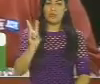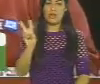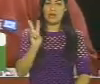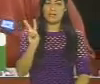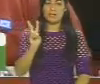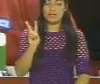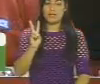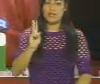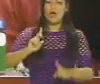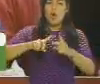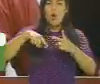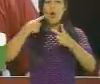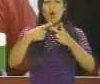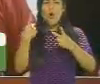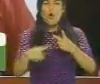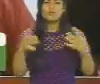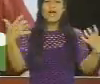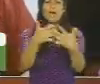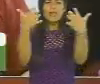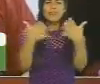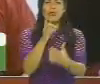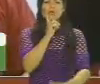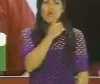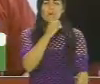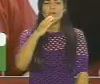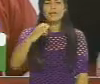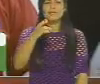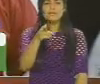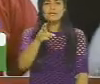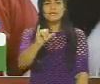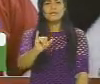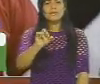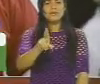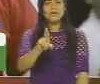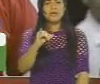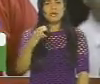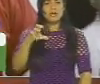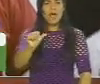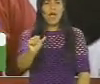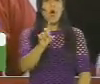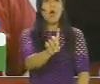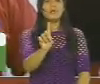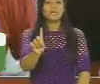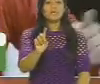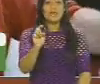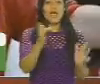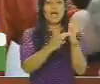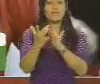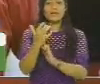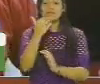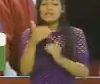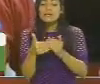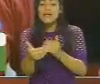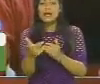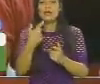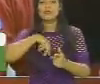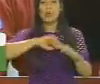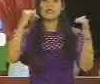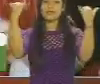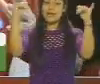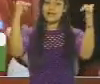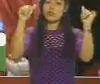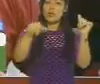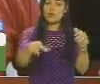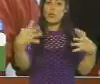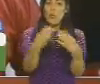Vino la batalla de Chirica aquí en nuestro estado en el 17, el 11 de abril, que ya muy pronto estaremos allí